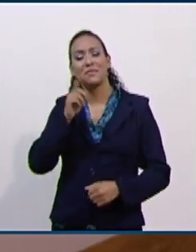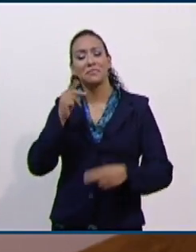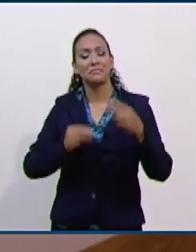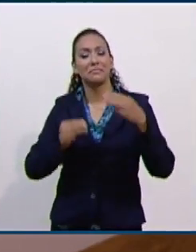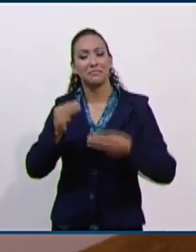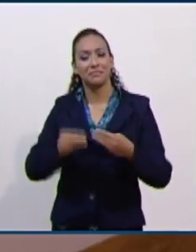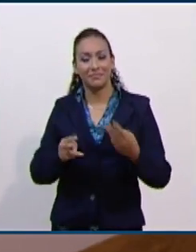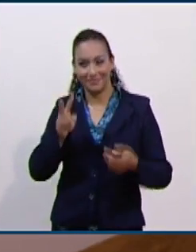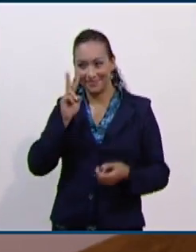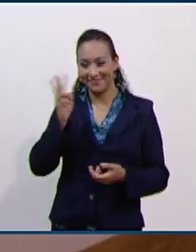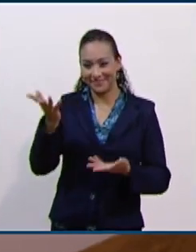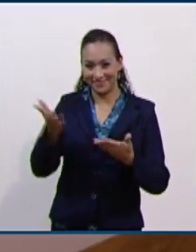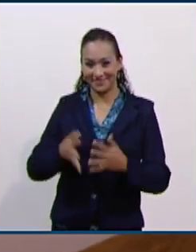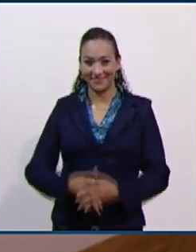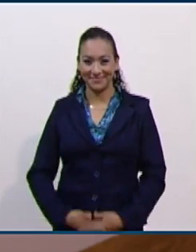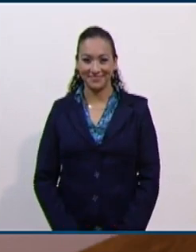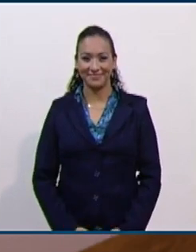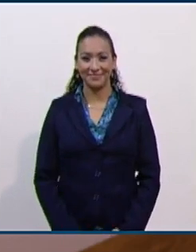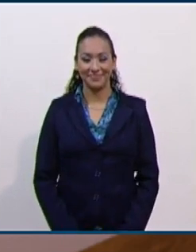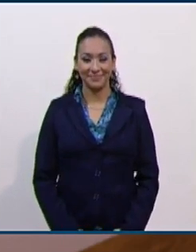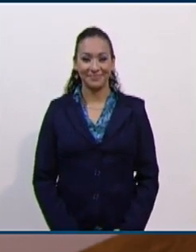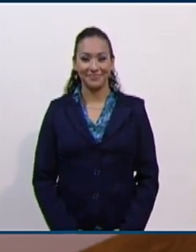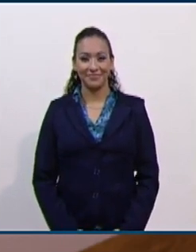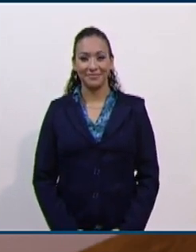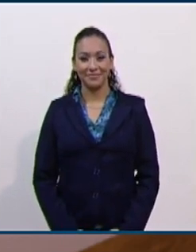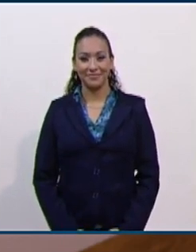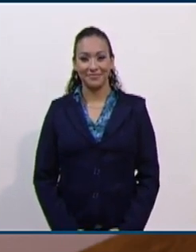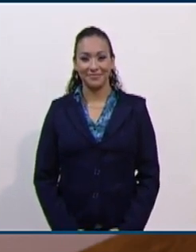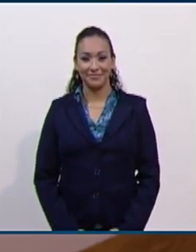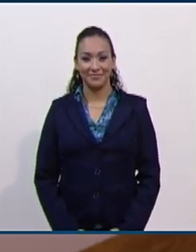sesión de pleno. Adelante, Mario, con tu reporte.